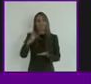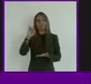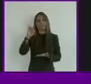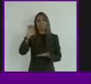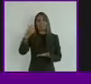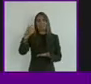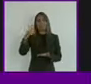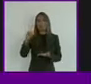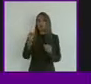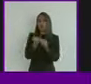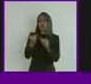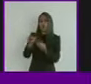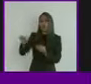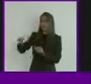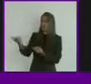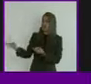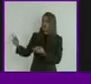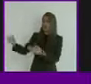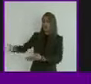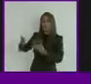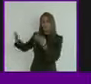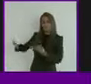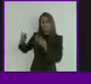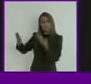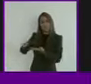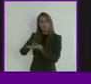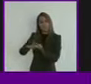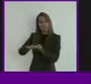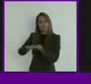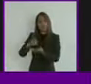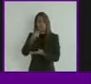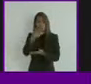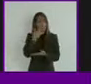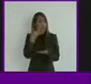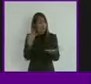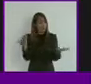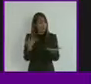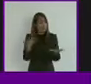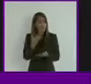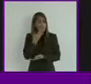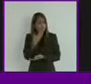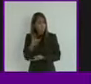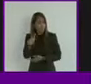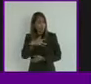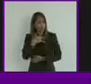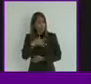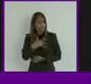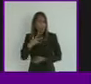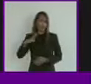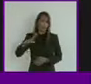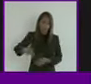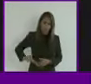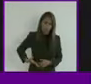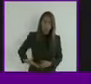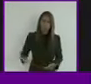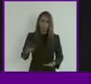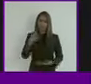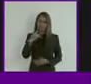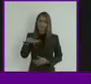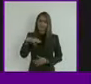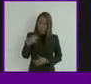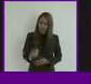¿no? Que te echa porras y que te ayuda, ¿no? Lo importante, y lo hiciste muy bien, Diego, tienes que sentirte orgulloso de ti, ¿no? Tienes que darte